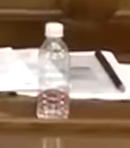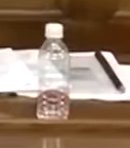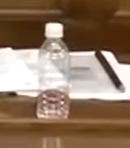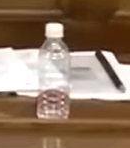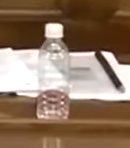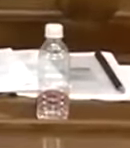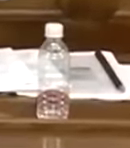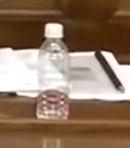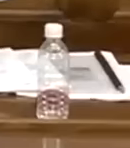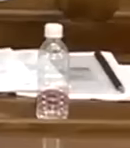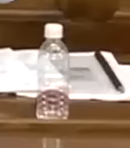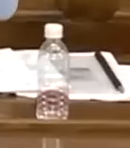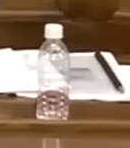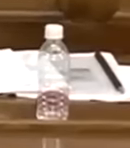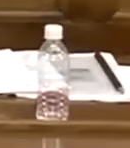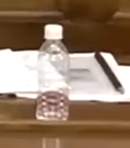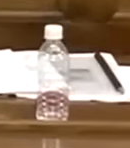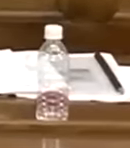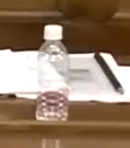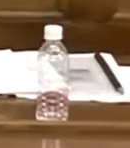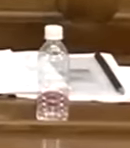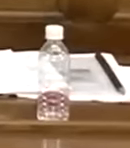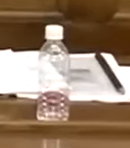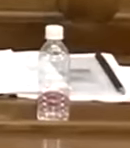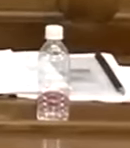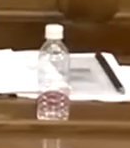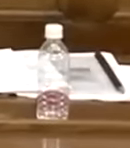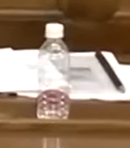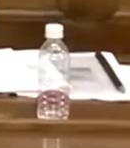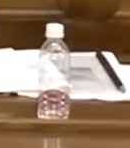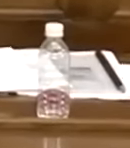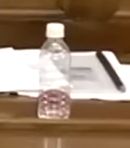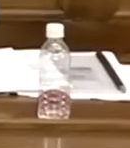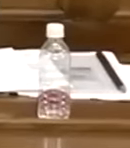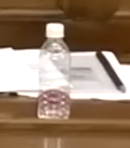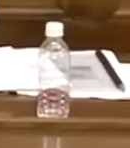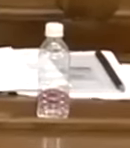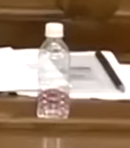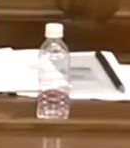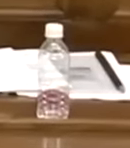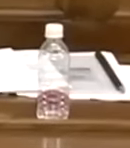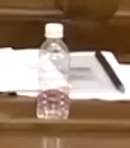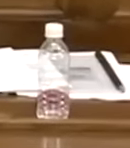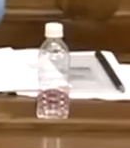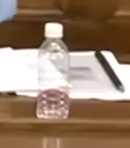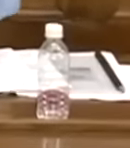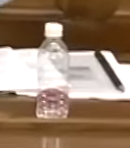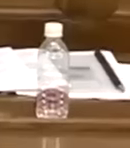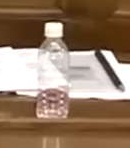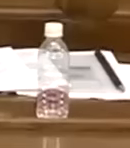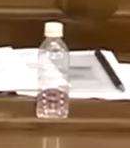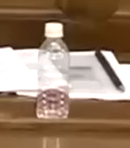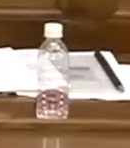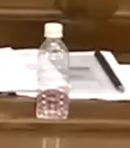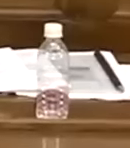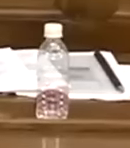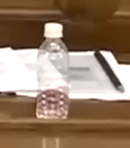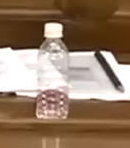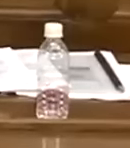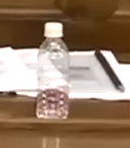video cortico, pero que resume, sin lugar a duda, la línea de trabajo concreta que en estos